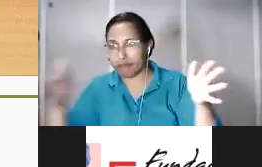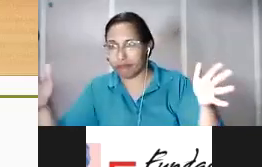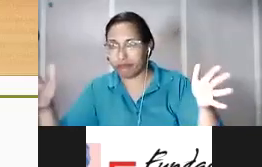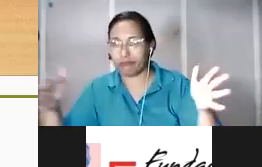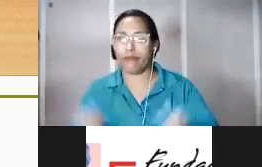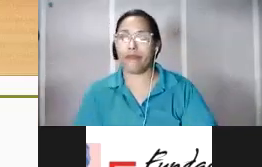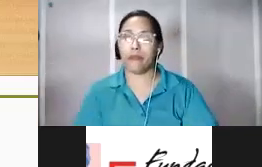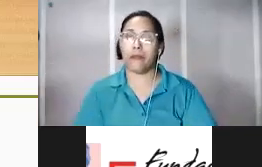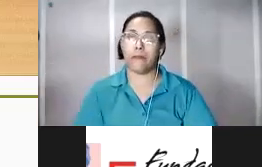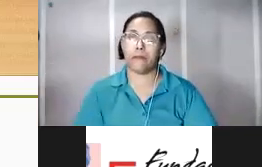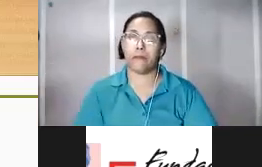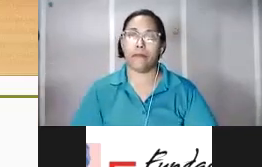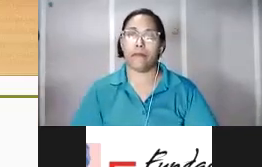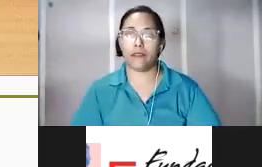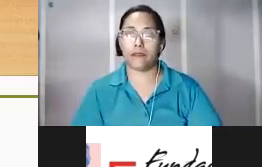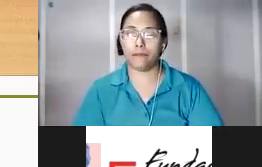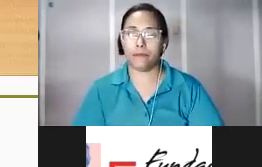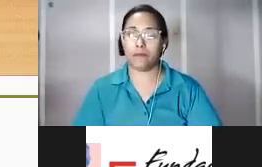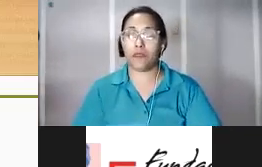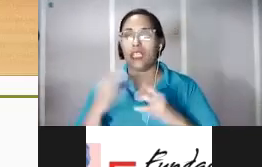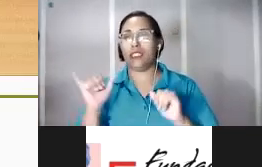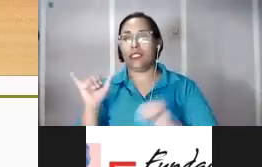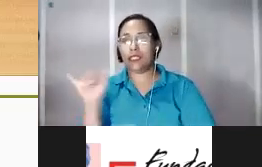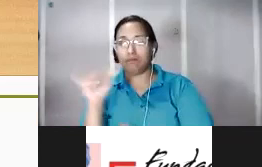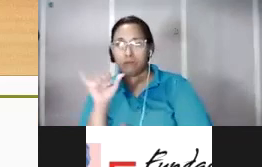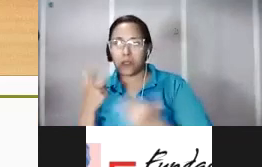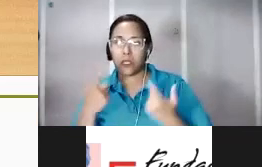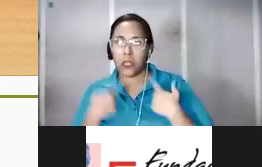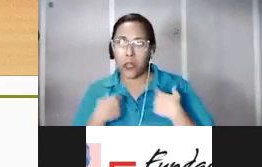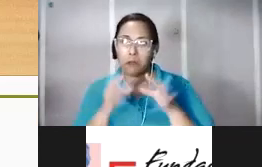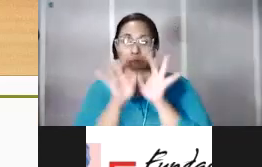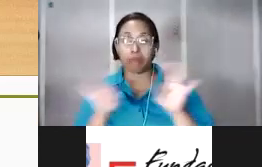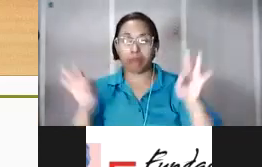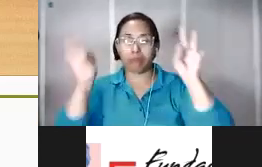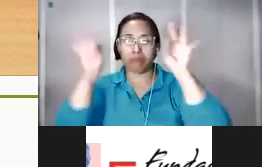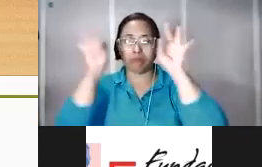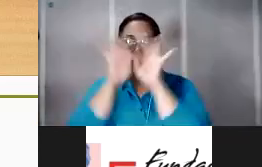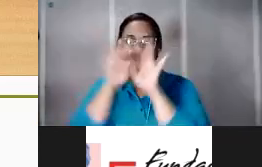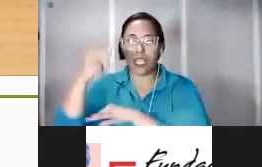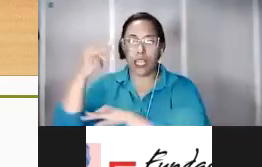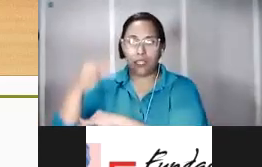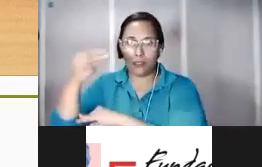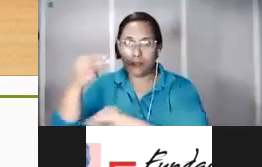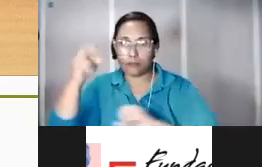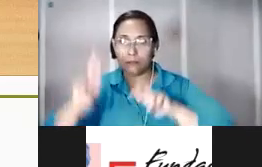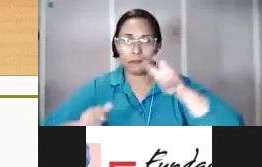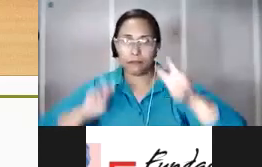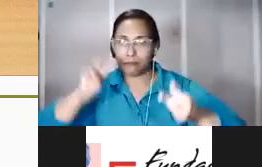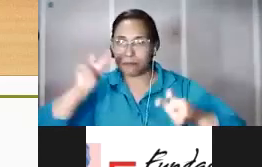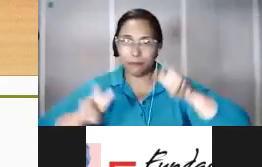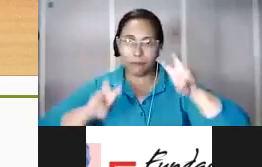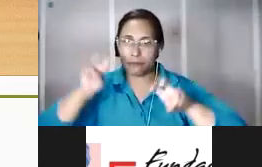es menester destacar que en su devenir histórico, los carnavales